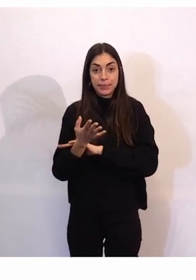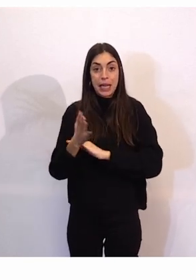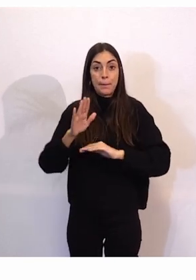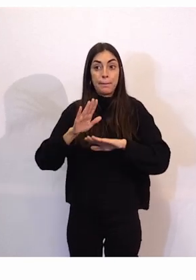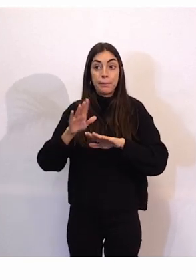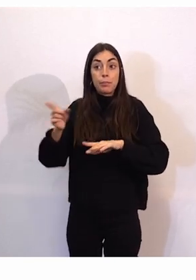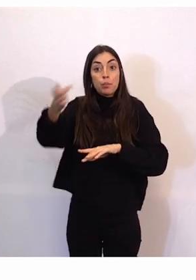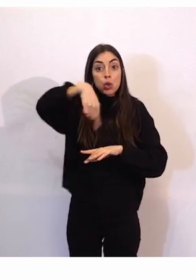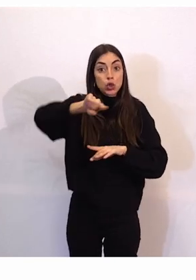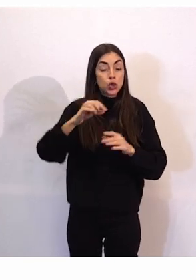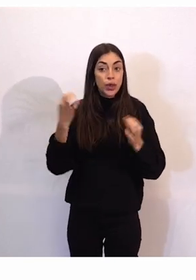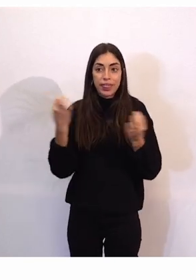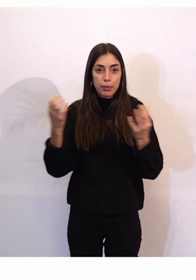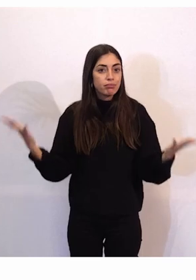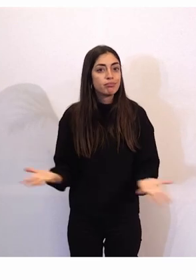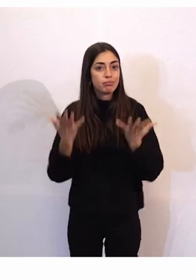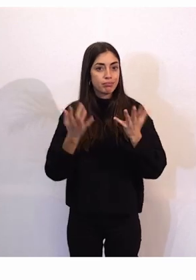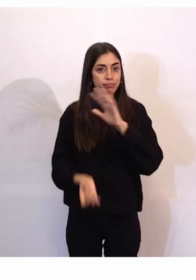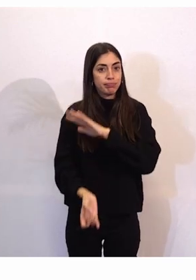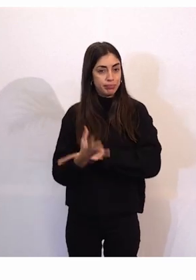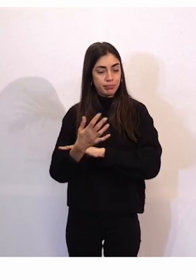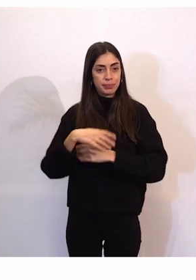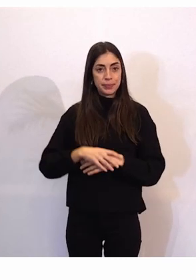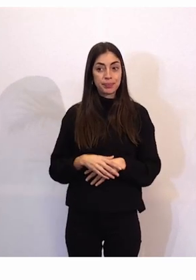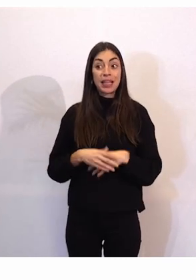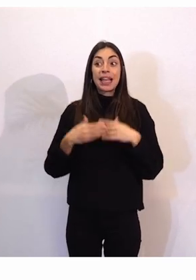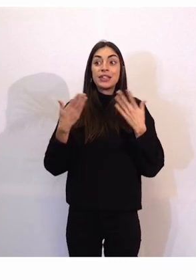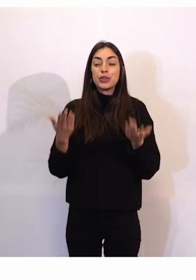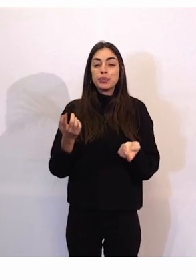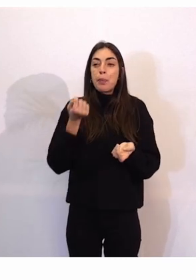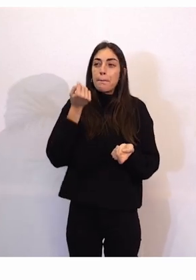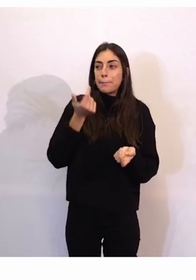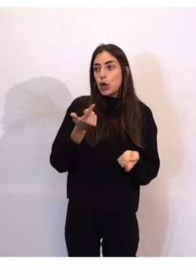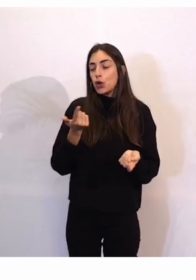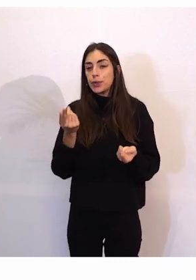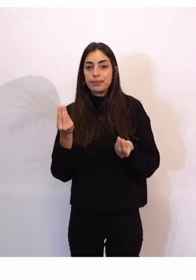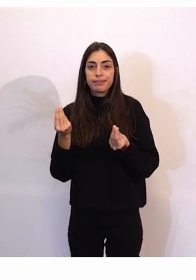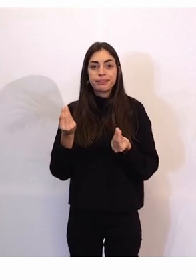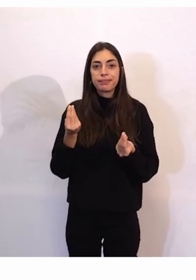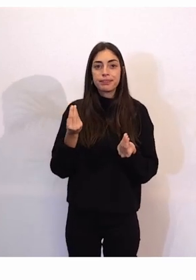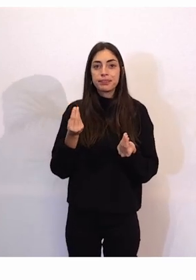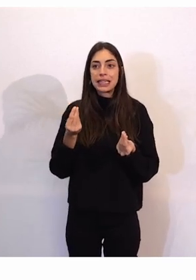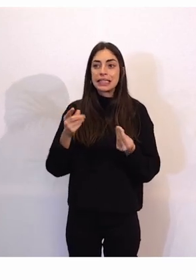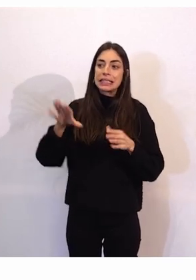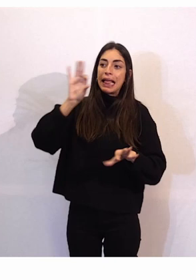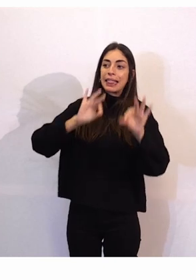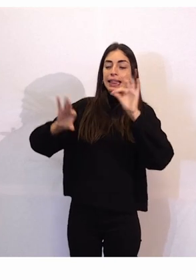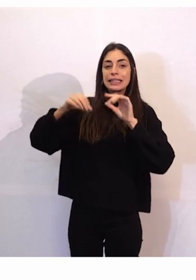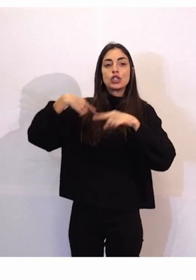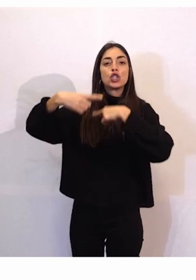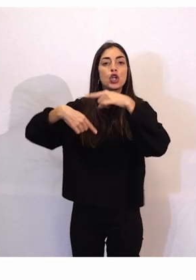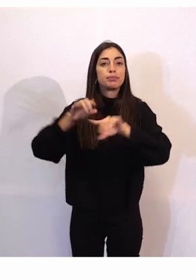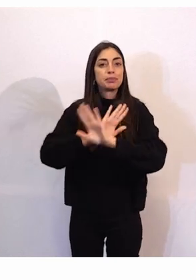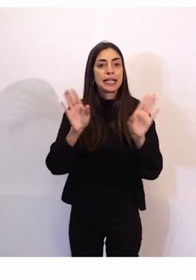vosotros. Entonces... es un poco también, no es solo tomar decisiones en el día a día, que